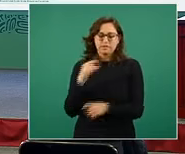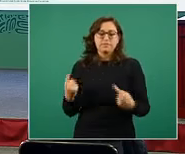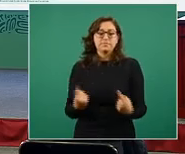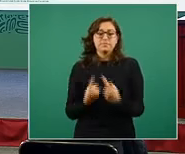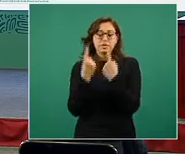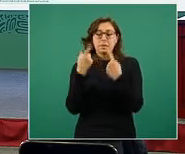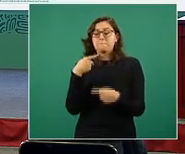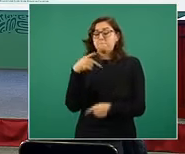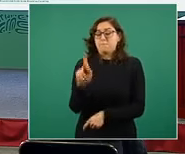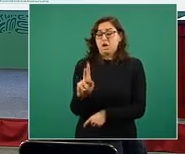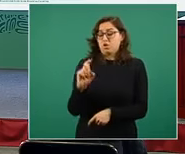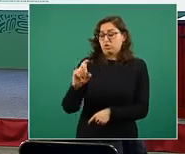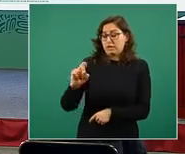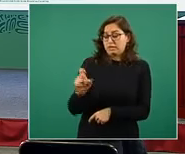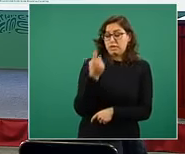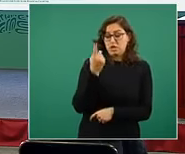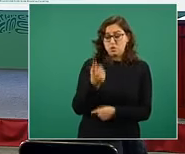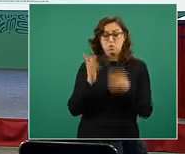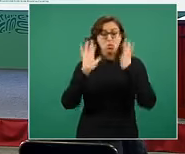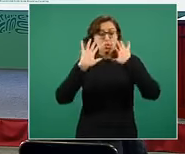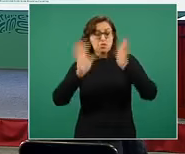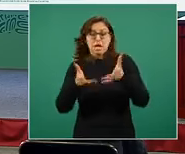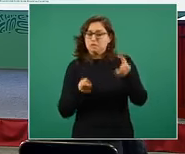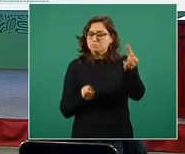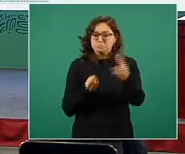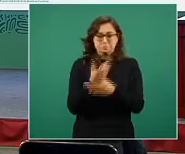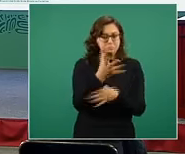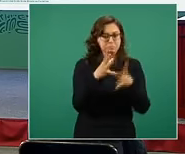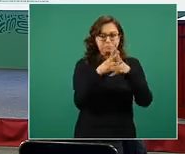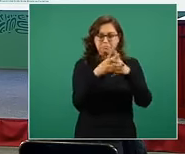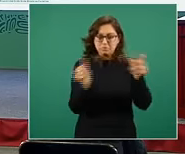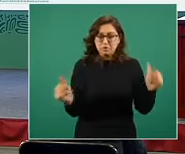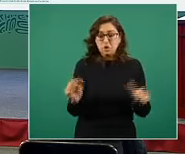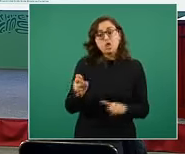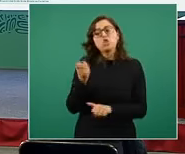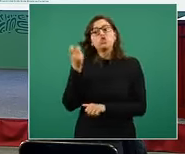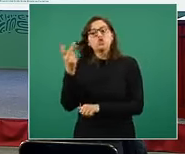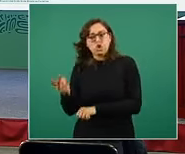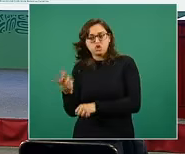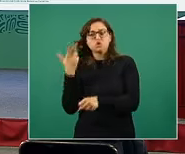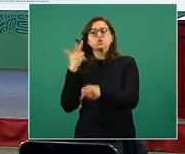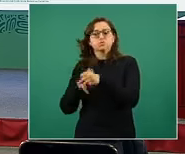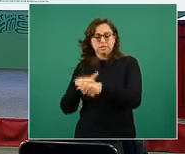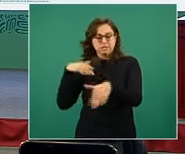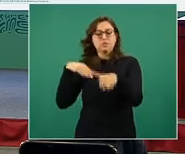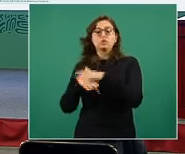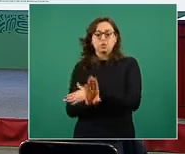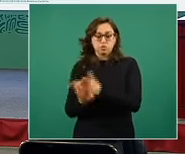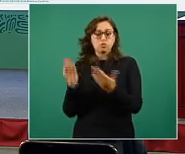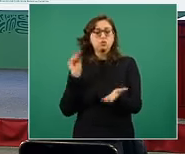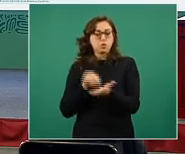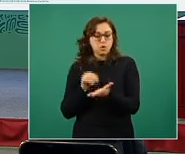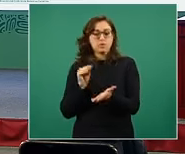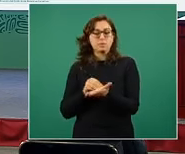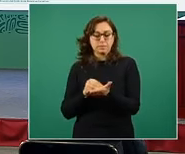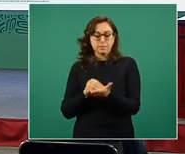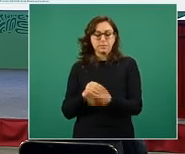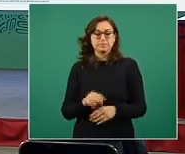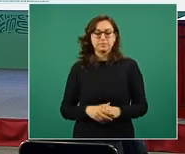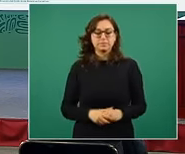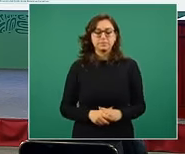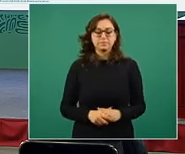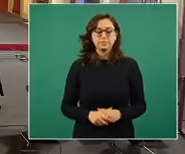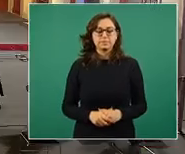permanecen hospitalizados o han estado hospitalizados en las últimas pocos días, 31 pasaron por el hospital, pero